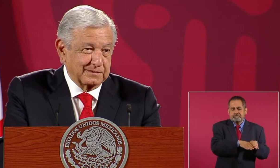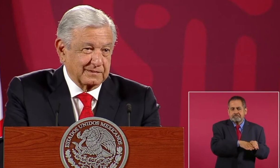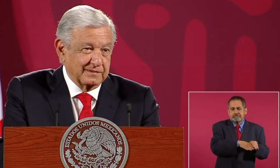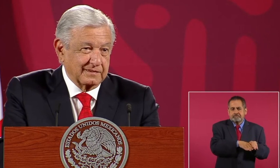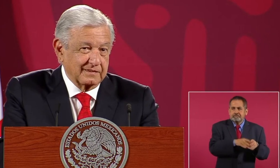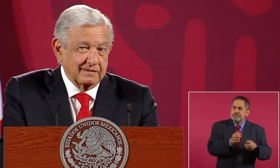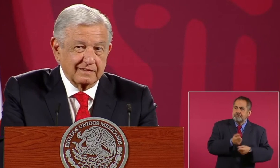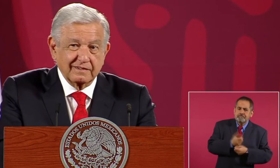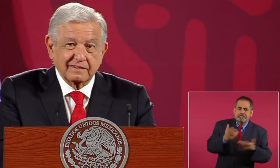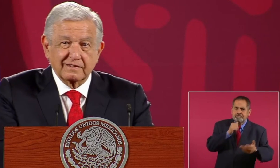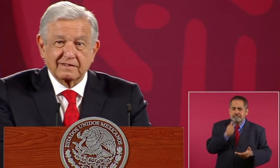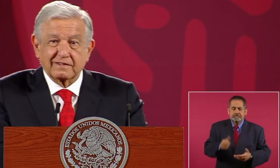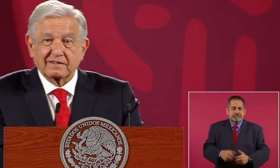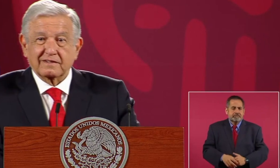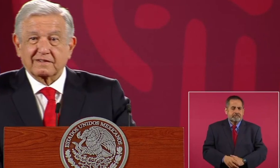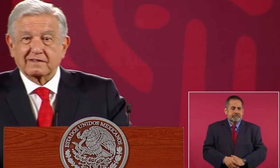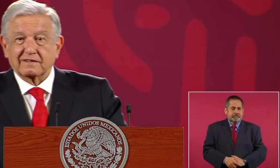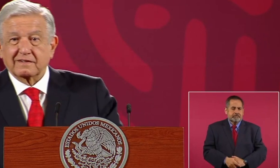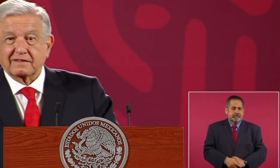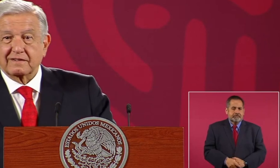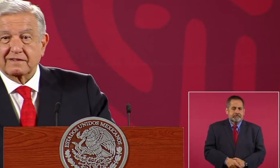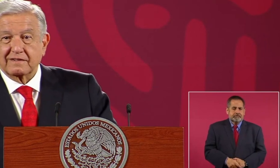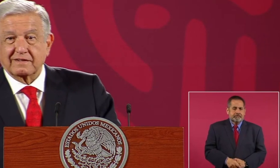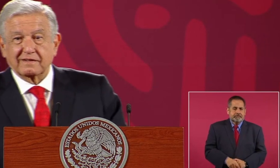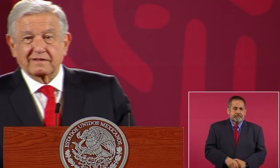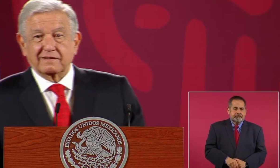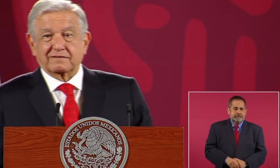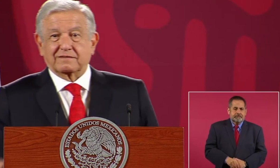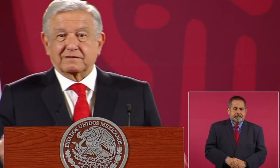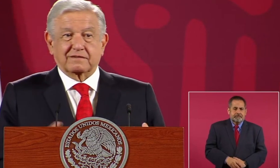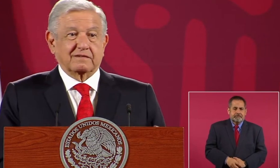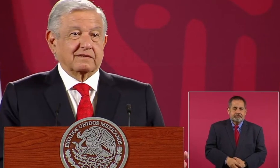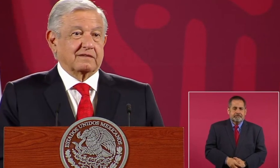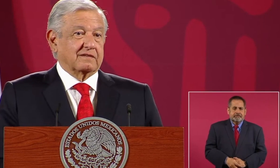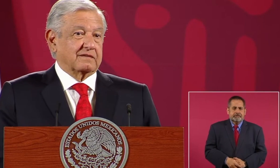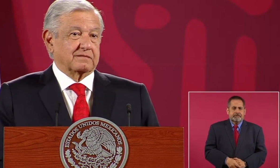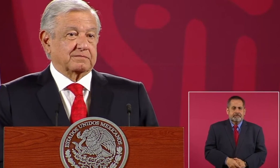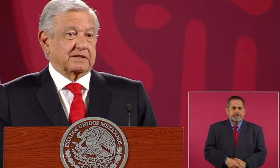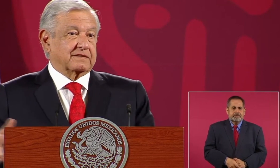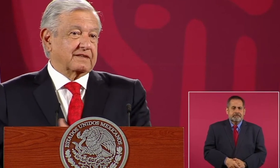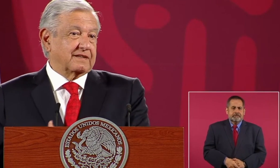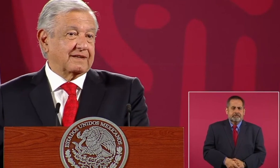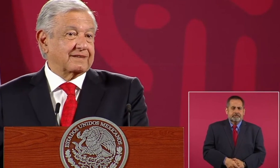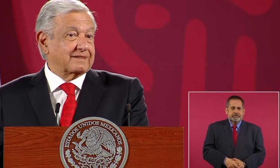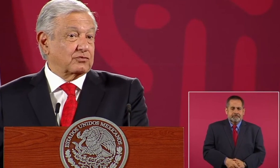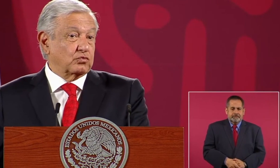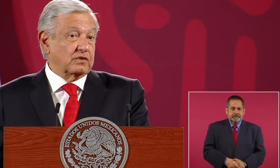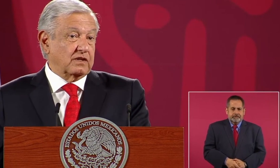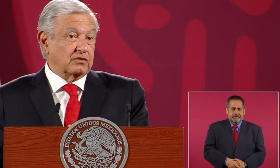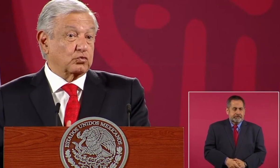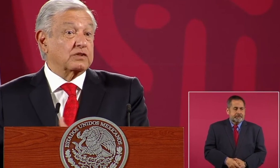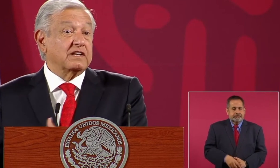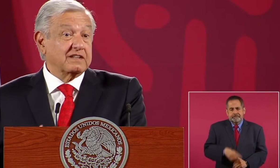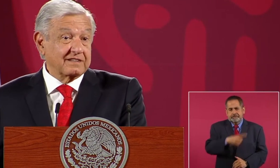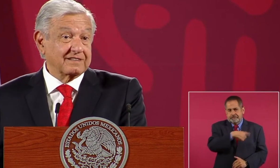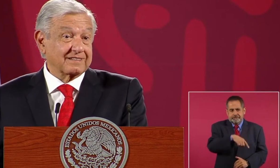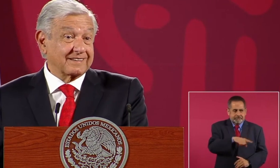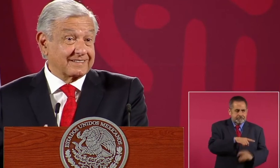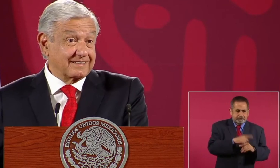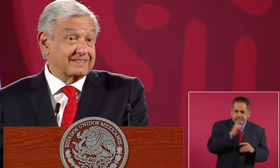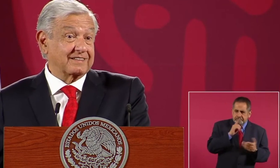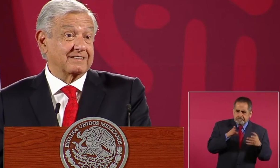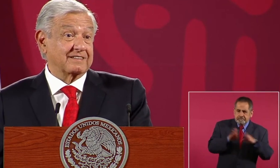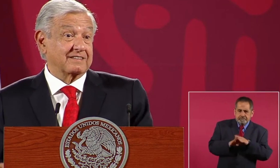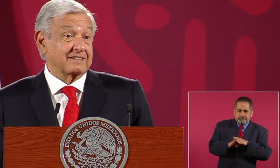en los noticiarios, en todos lados donde hay una comunicación se necesita el intérprete de lengua de señas. Entonces, aunque estos